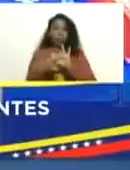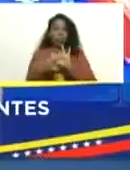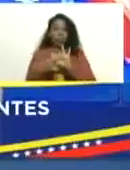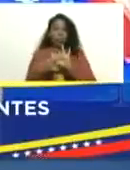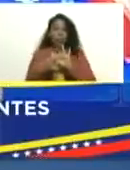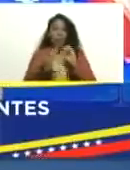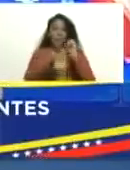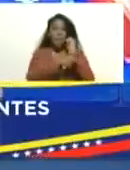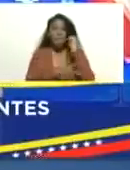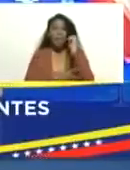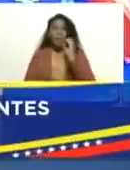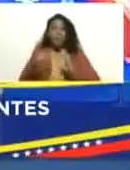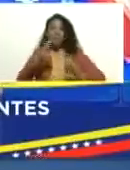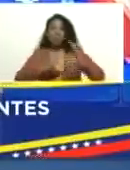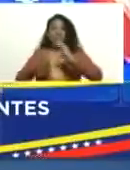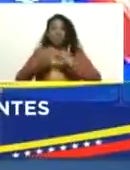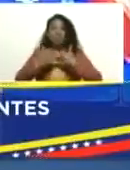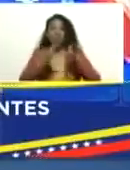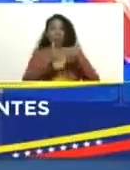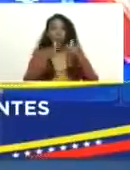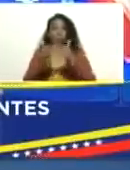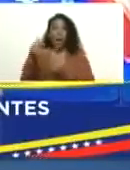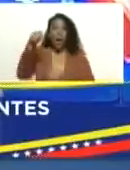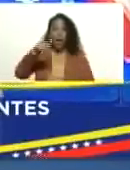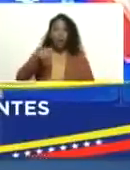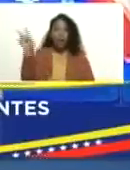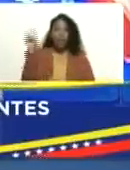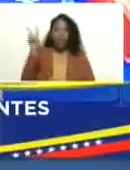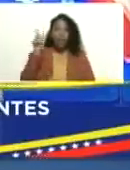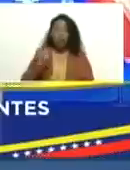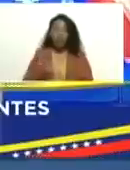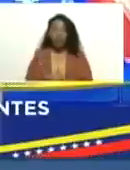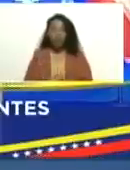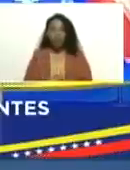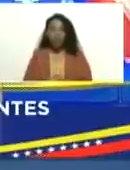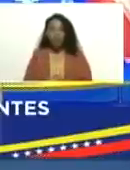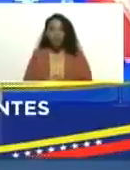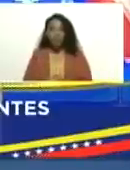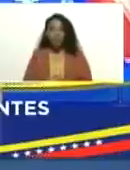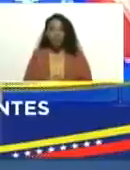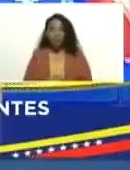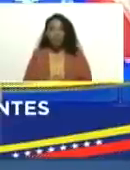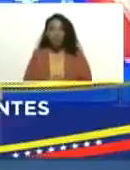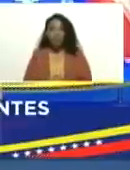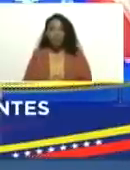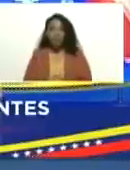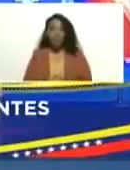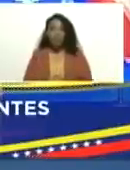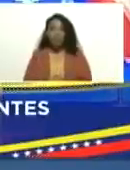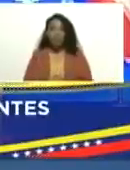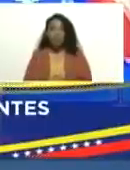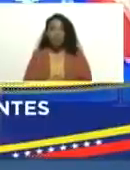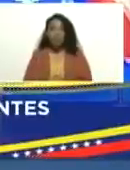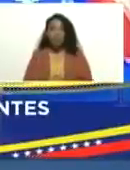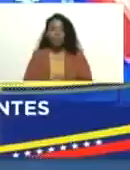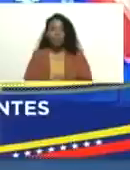parques científicos tecnológicos industriales en todos los estados del país, aquí en nuestra amada Venezuela.